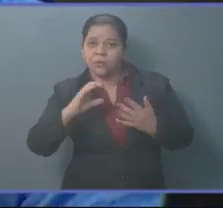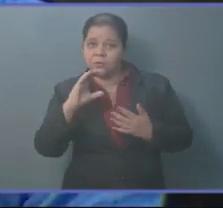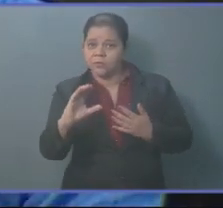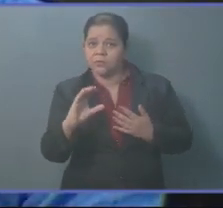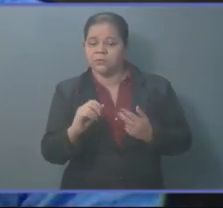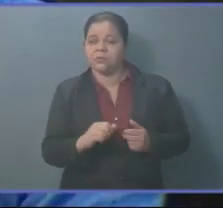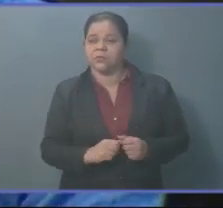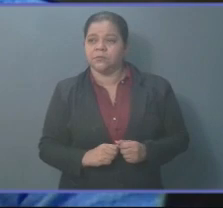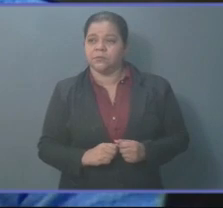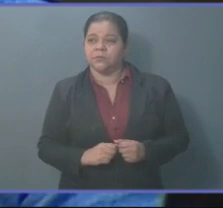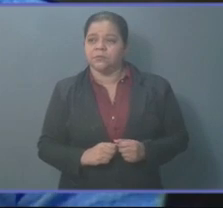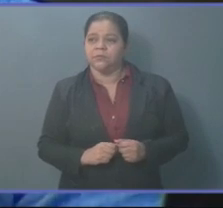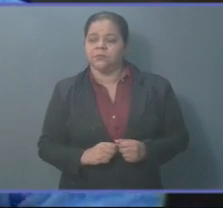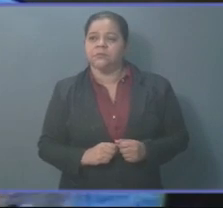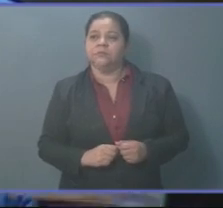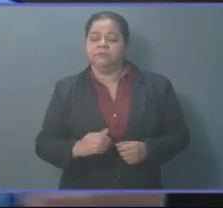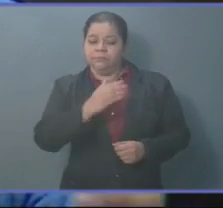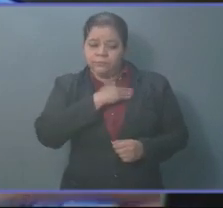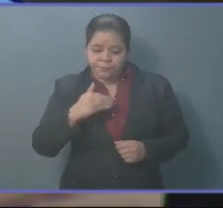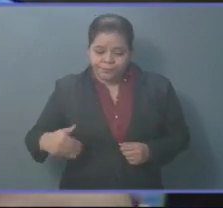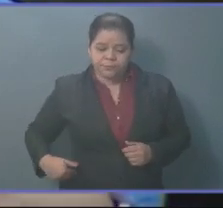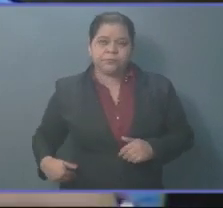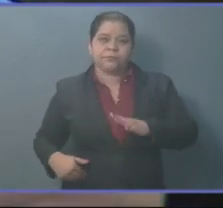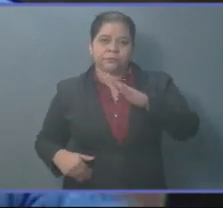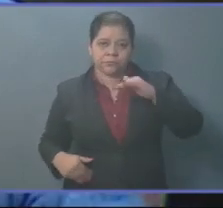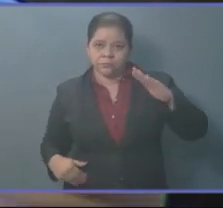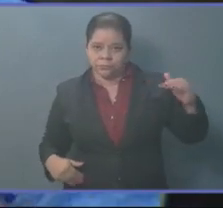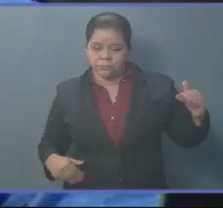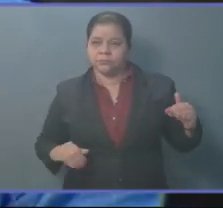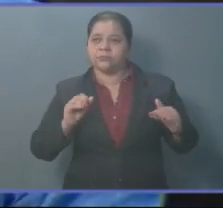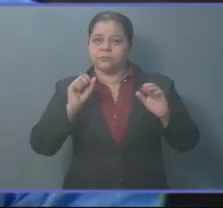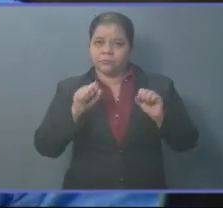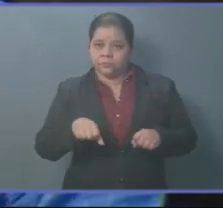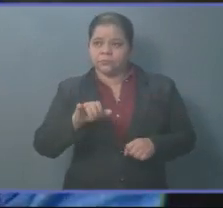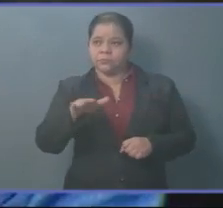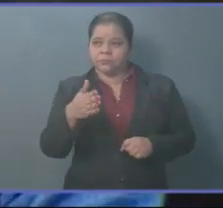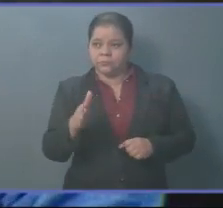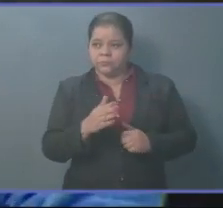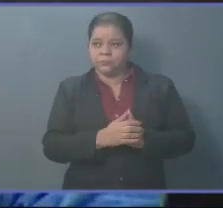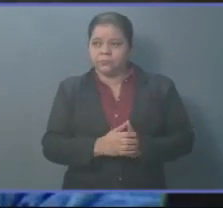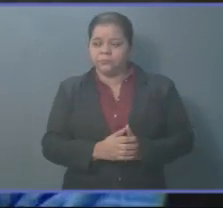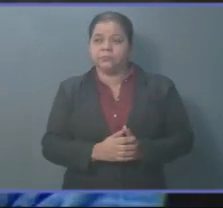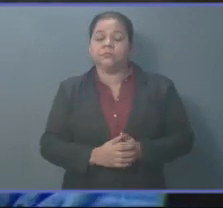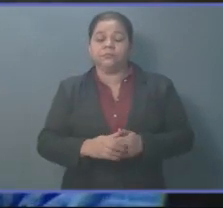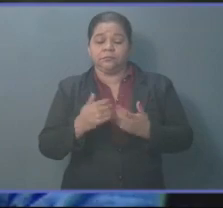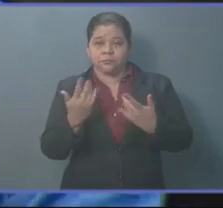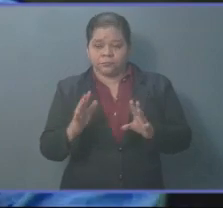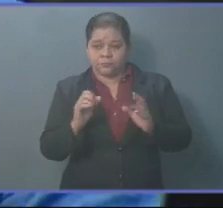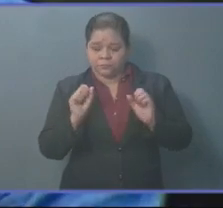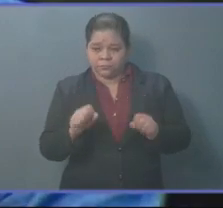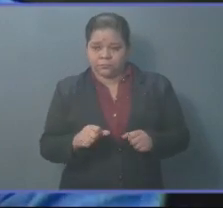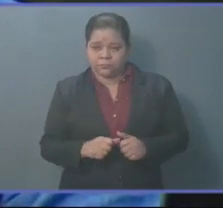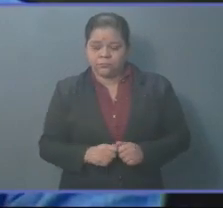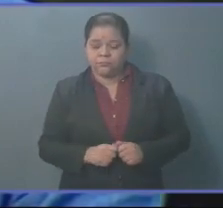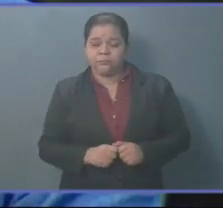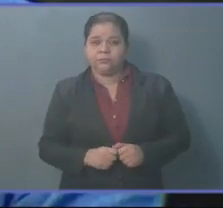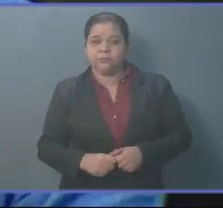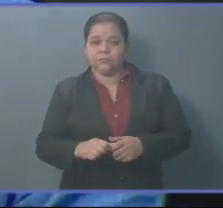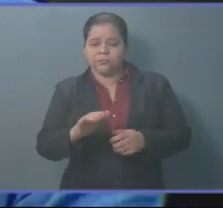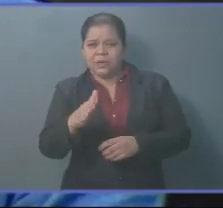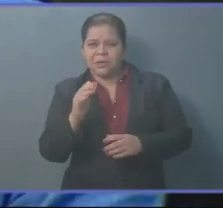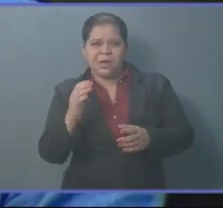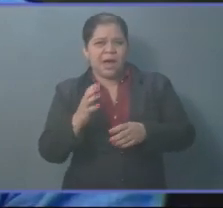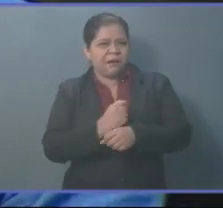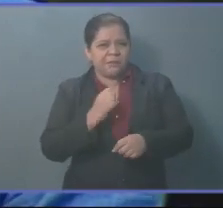momentos, que el presidente de la República utilice de forma excesiva la fuerza para contener a